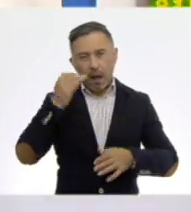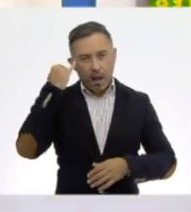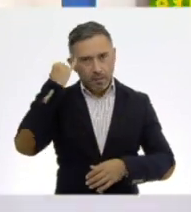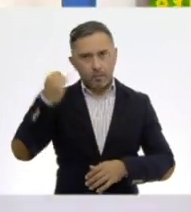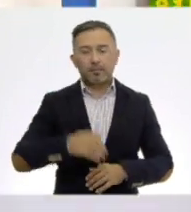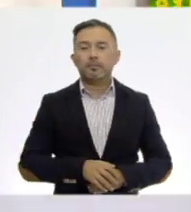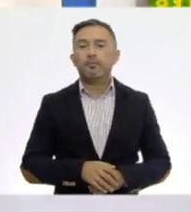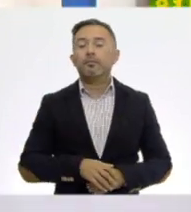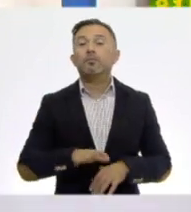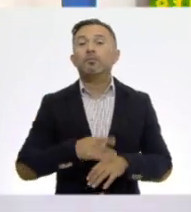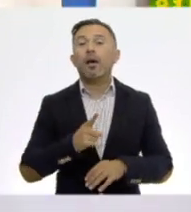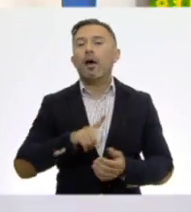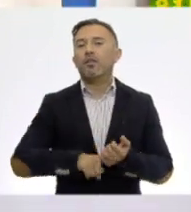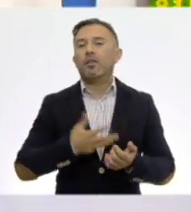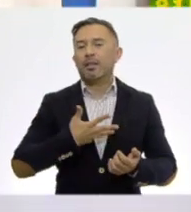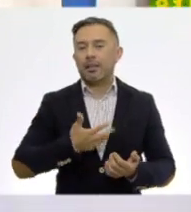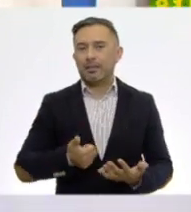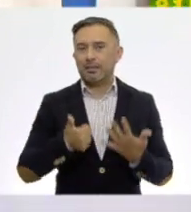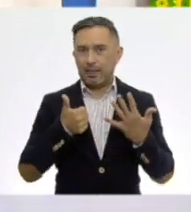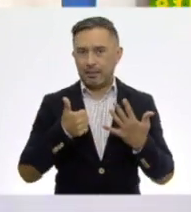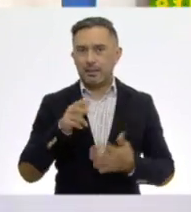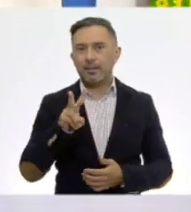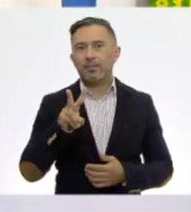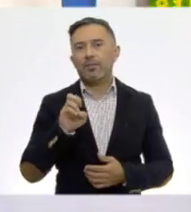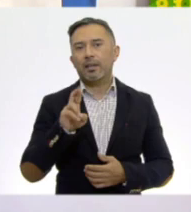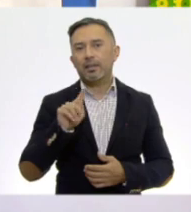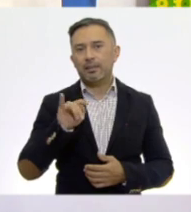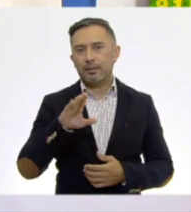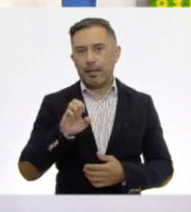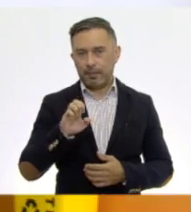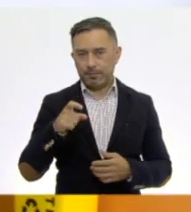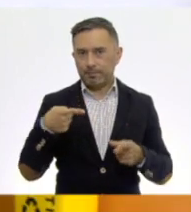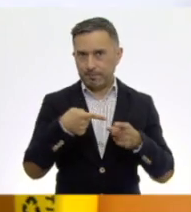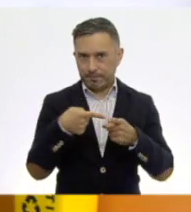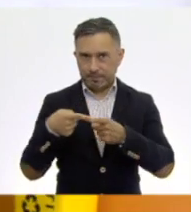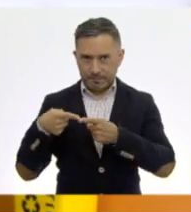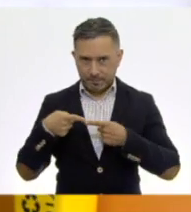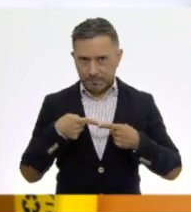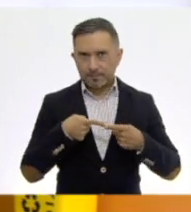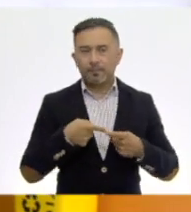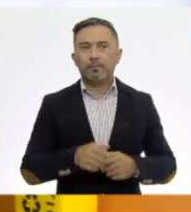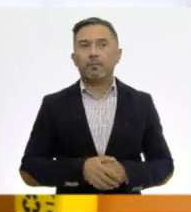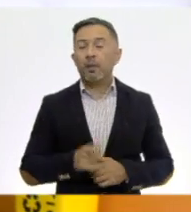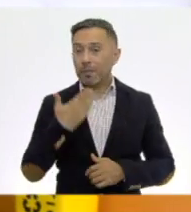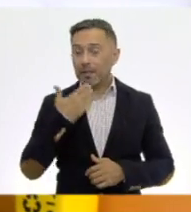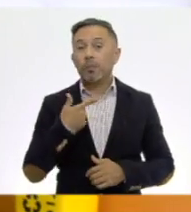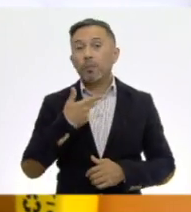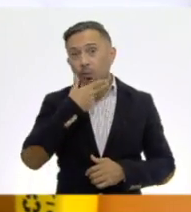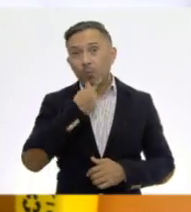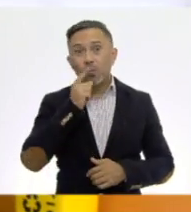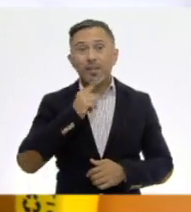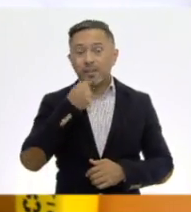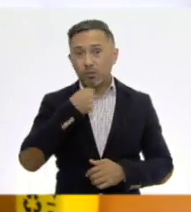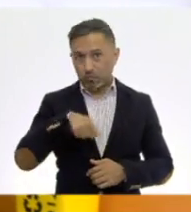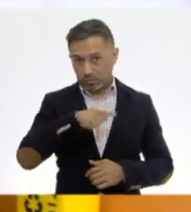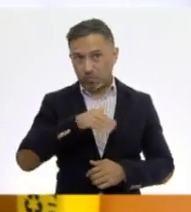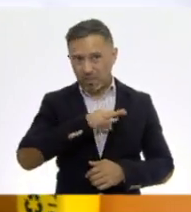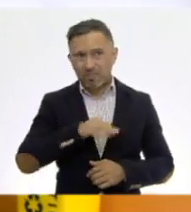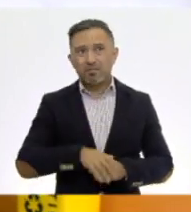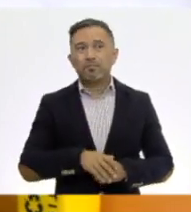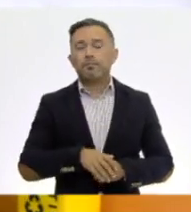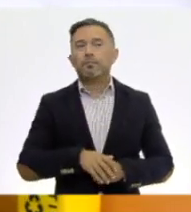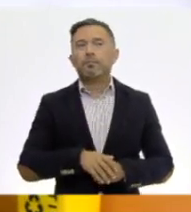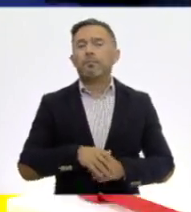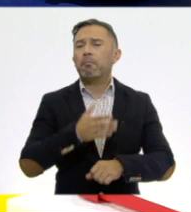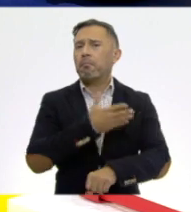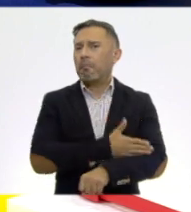tenemos 6 vértices, ¿verdad? Muy bien. Y de hecho, las niñas y los niños pueden hacer esto que estamos haciendo con palitos